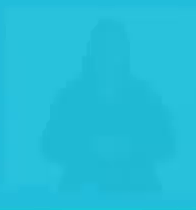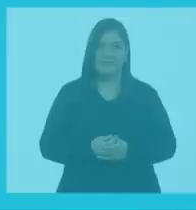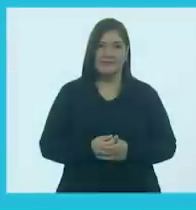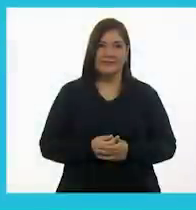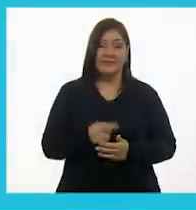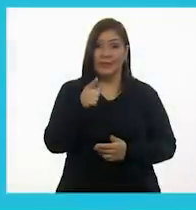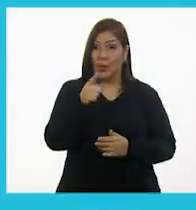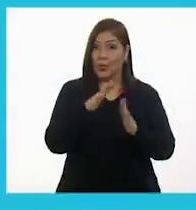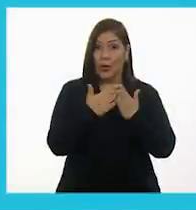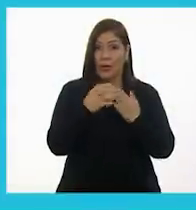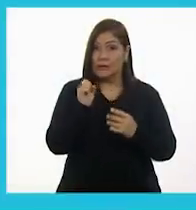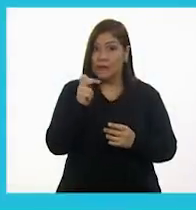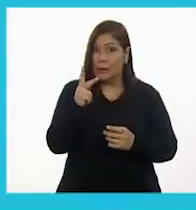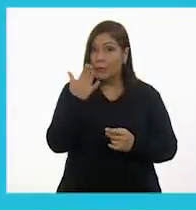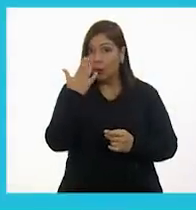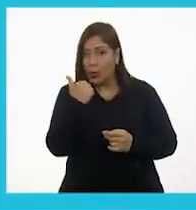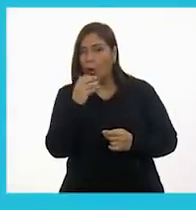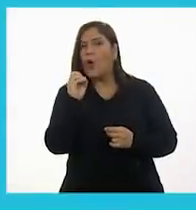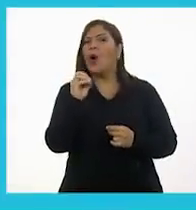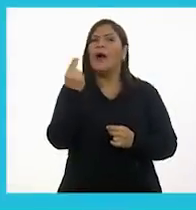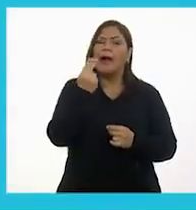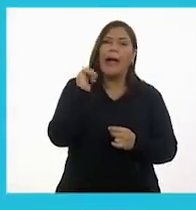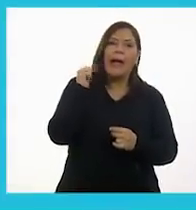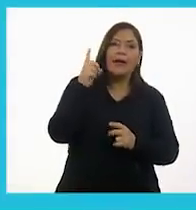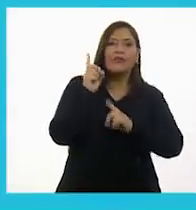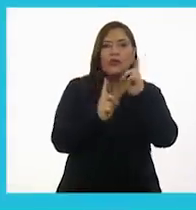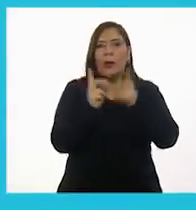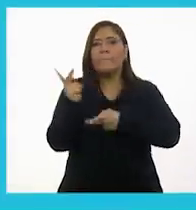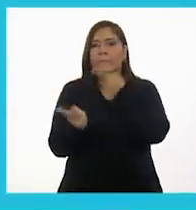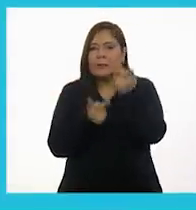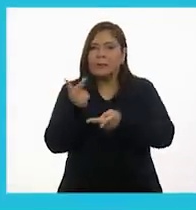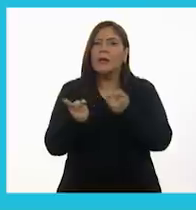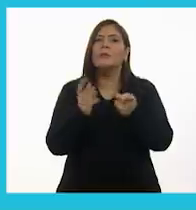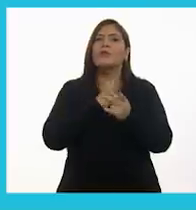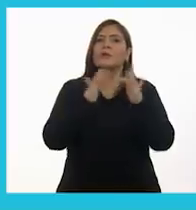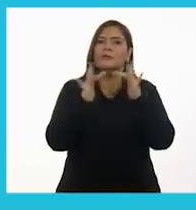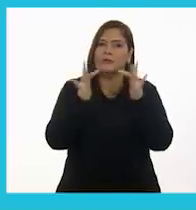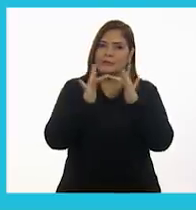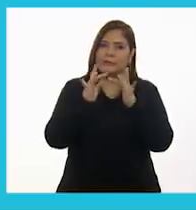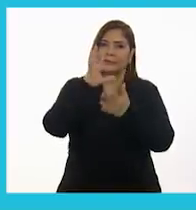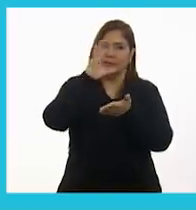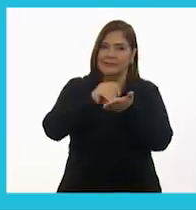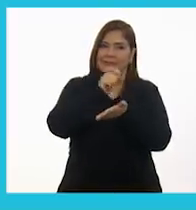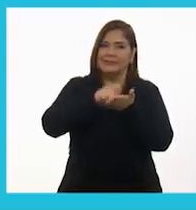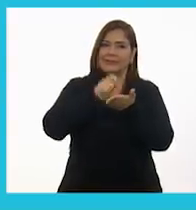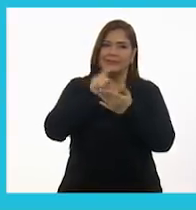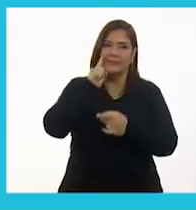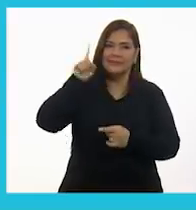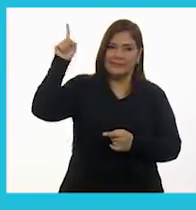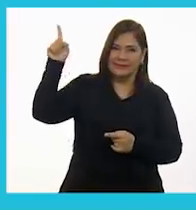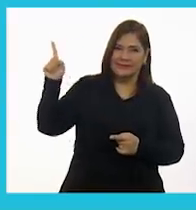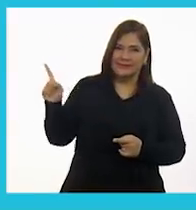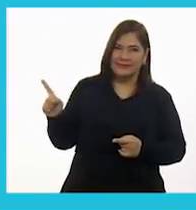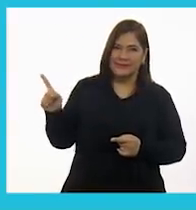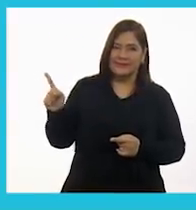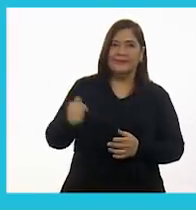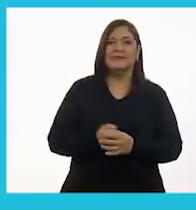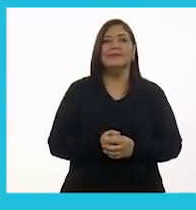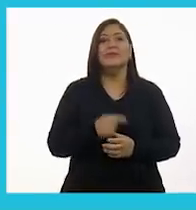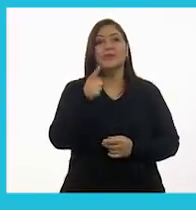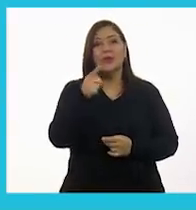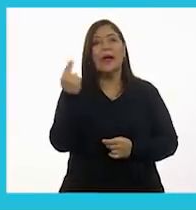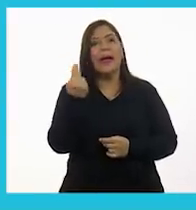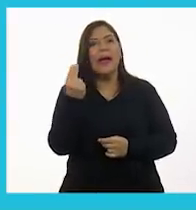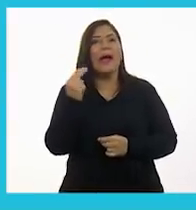Si no tienes el libro de texto o necesitas ayuda para resolver tus dudas, contáctanos. Para solicitar